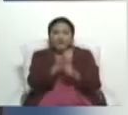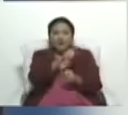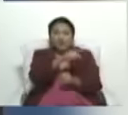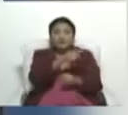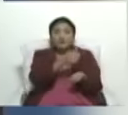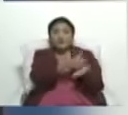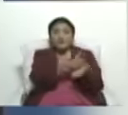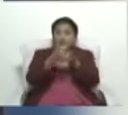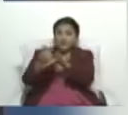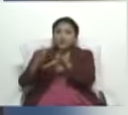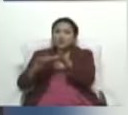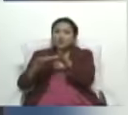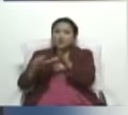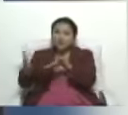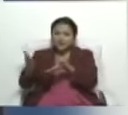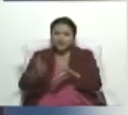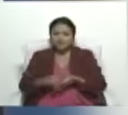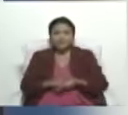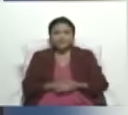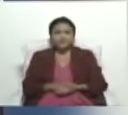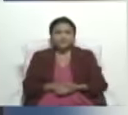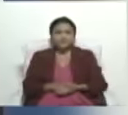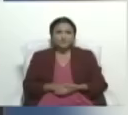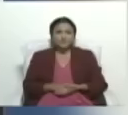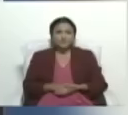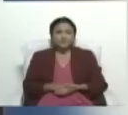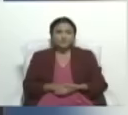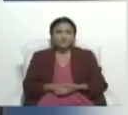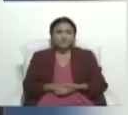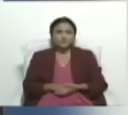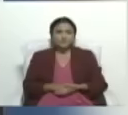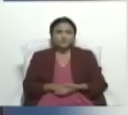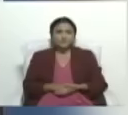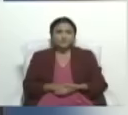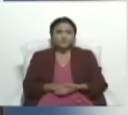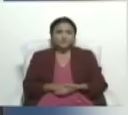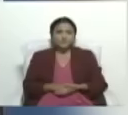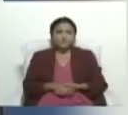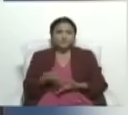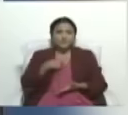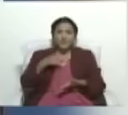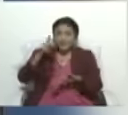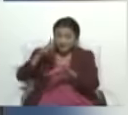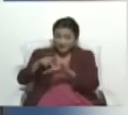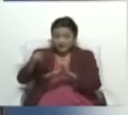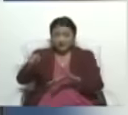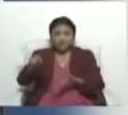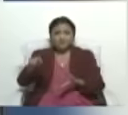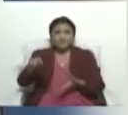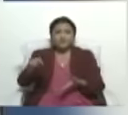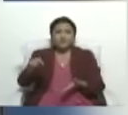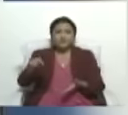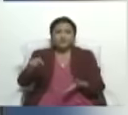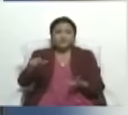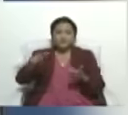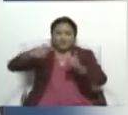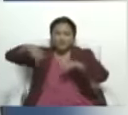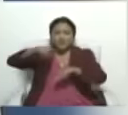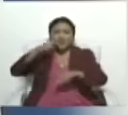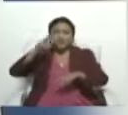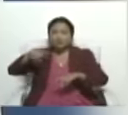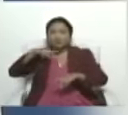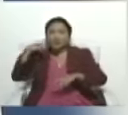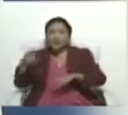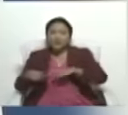ayudarla a solventar el hecho. Al llegar, vemos el punto y había